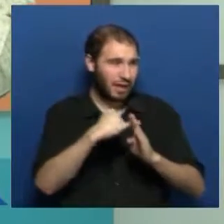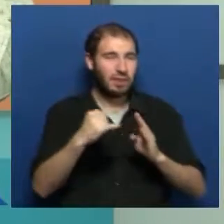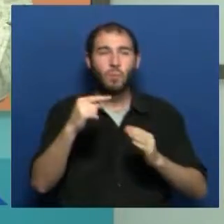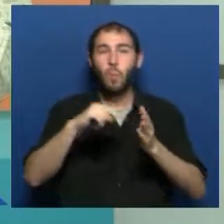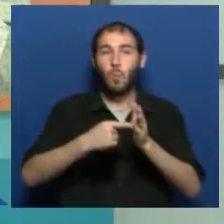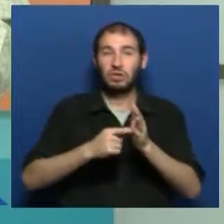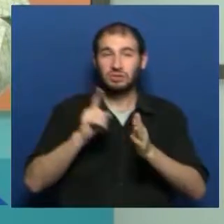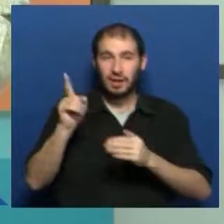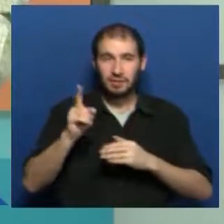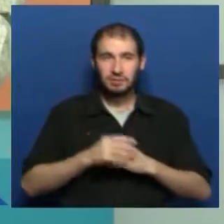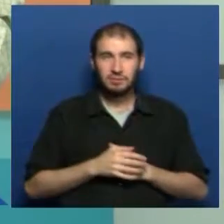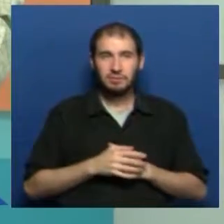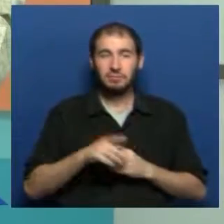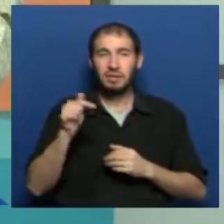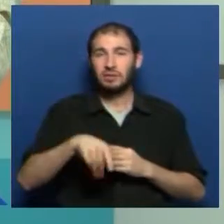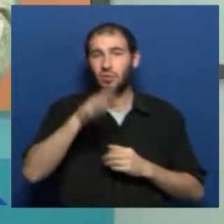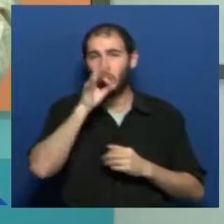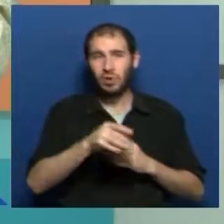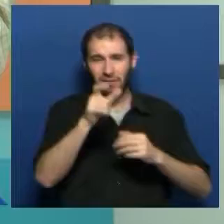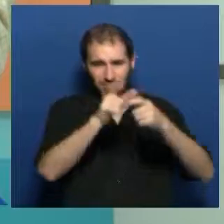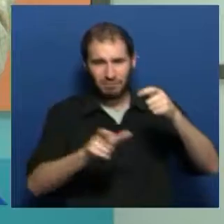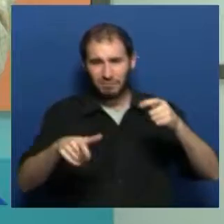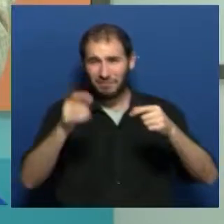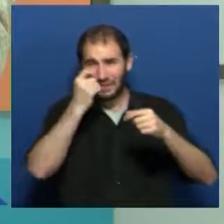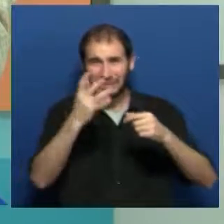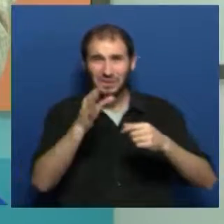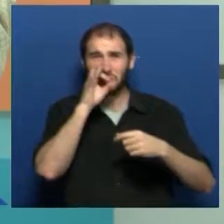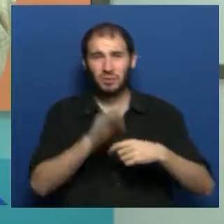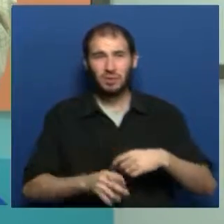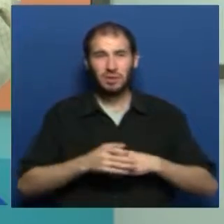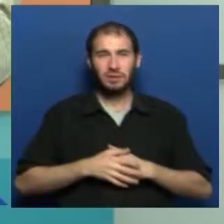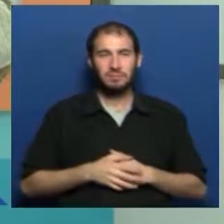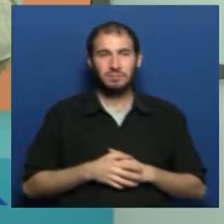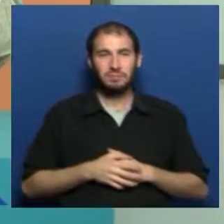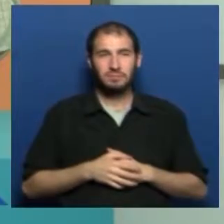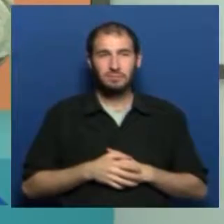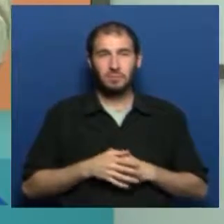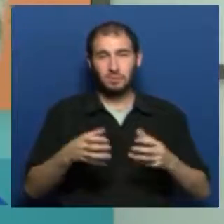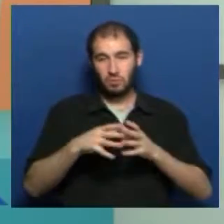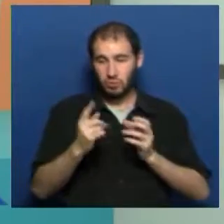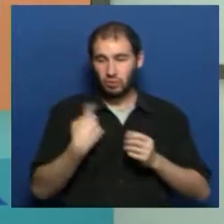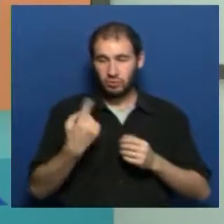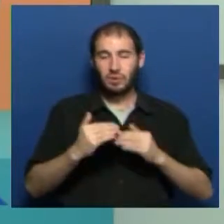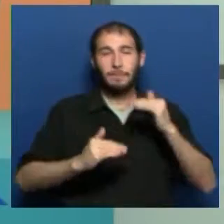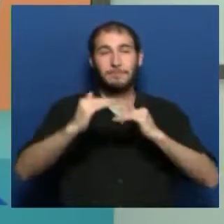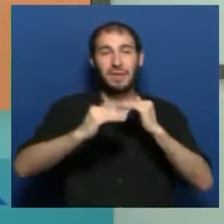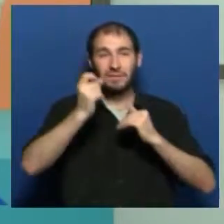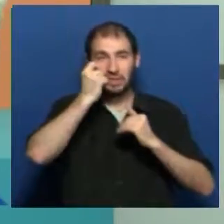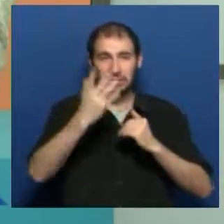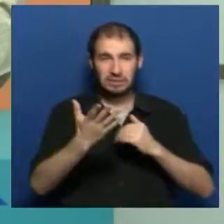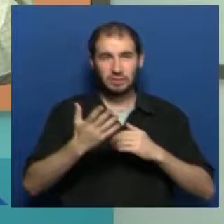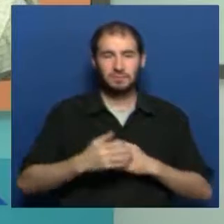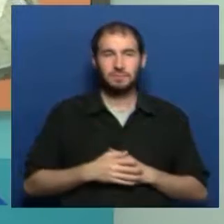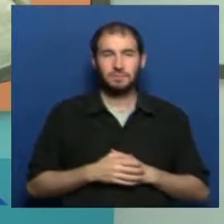Buenos Aires no ha tenido nunca 25 colectoras. Claro. Y nosotros como media tuvimos 25